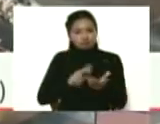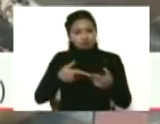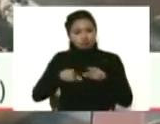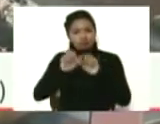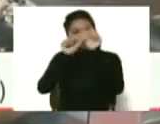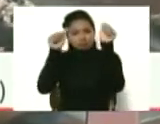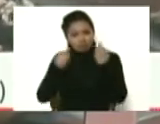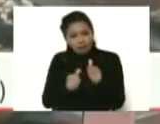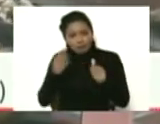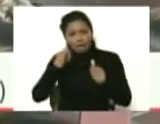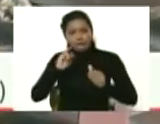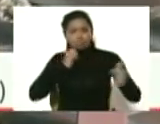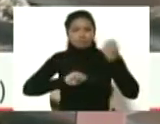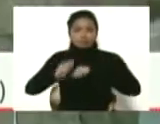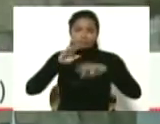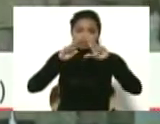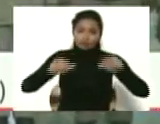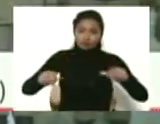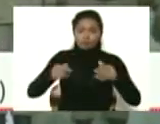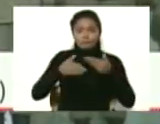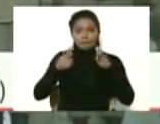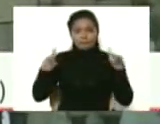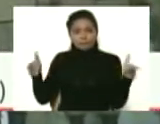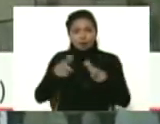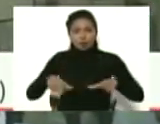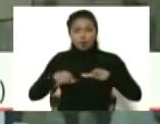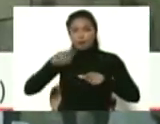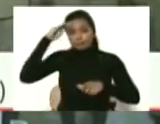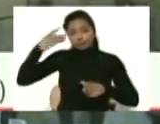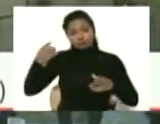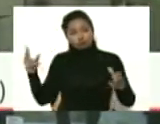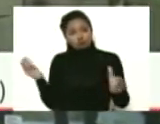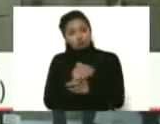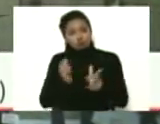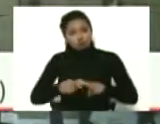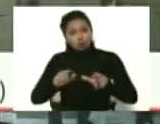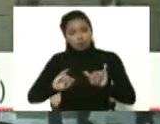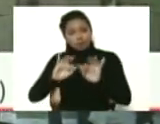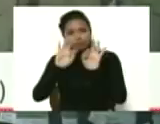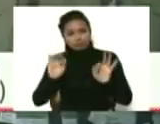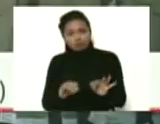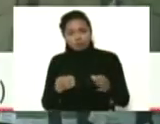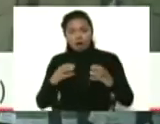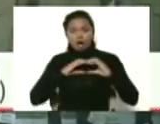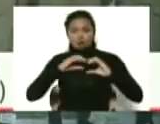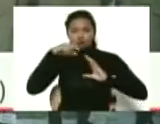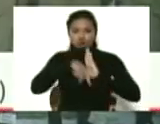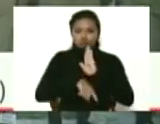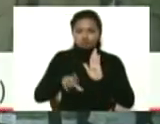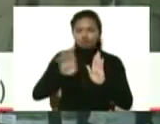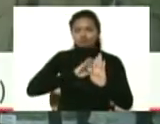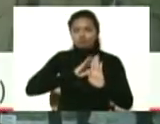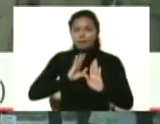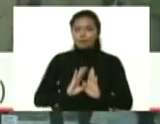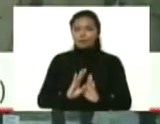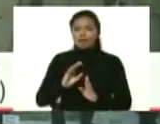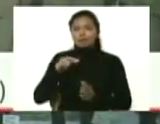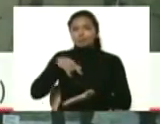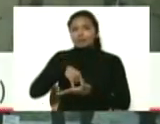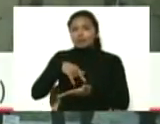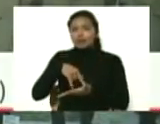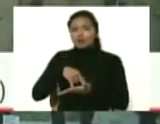sistema defensivo territorial y la expansión de la milicia, nos encontramos acá en el corazón de Carabobo. Corazón de